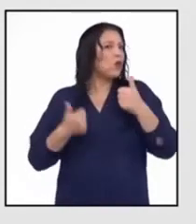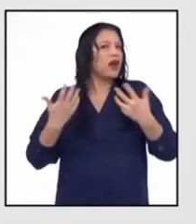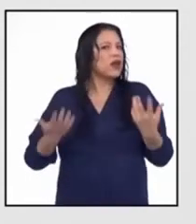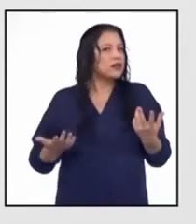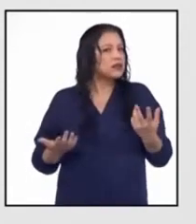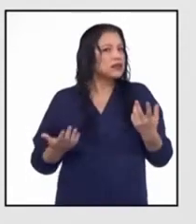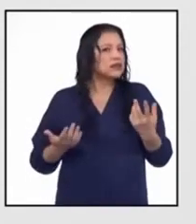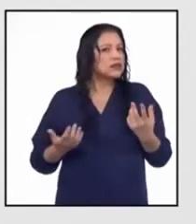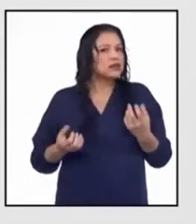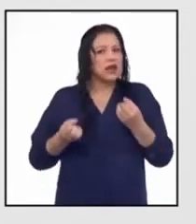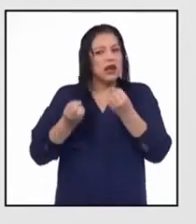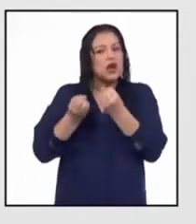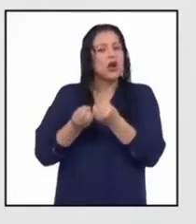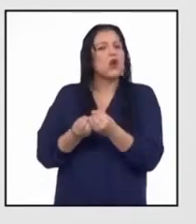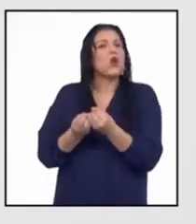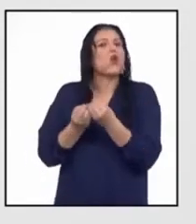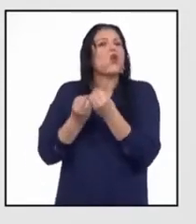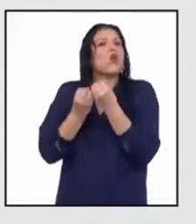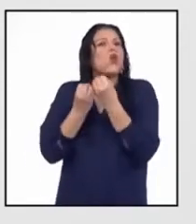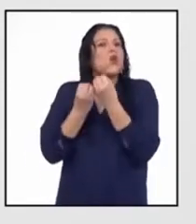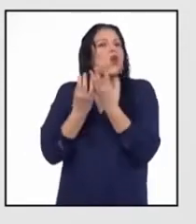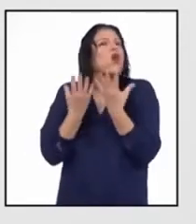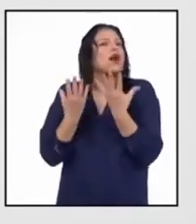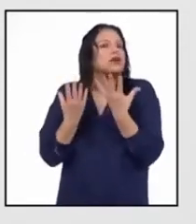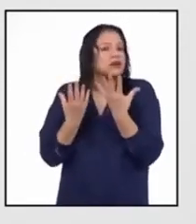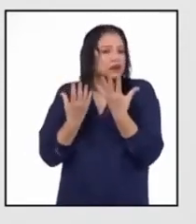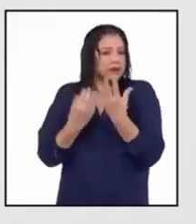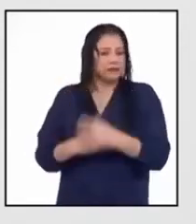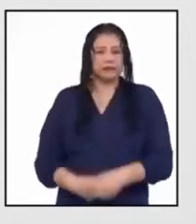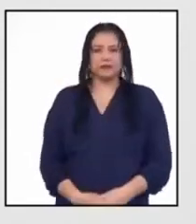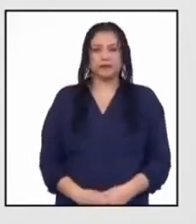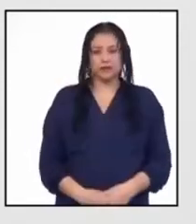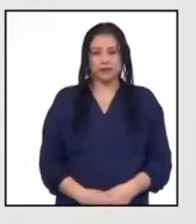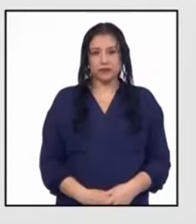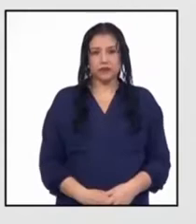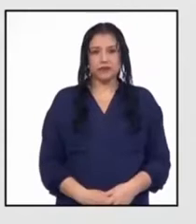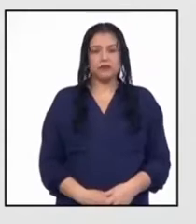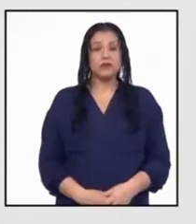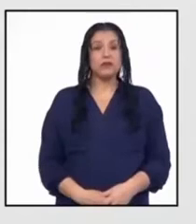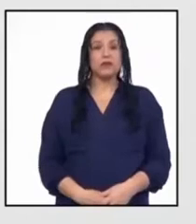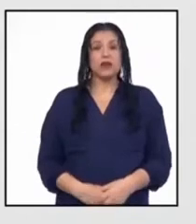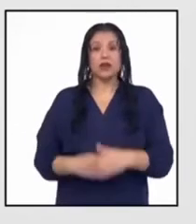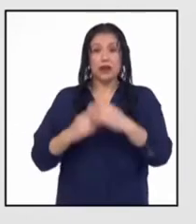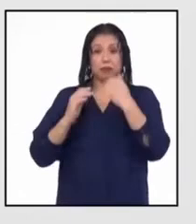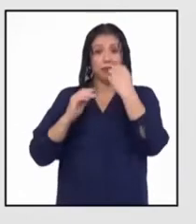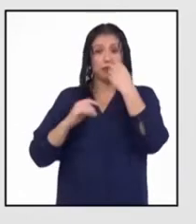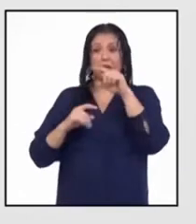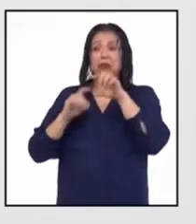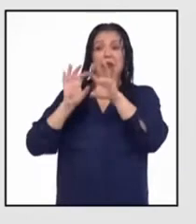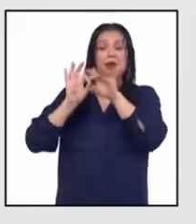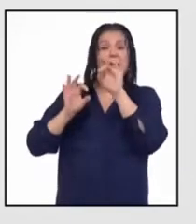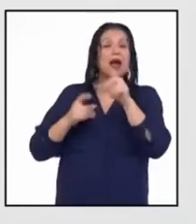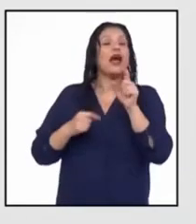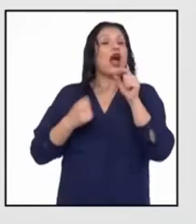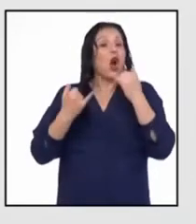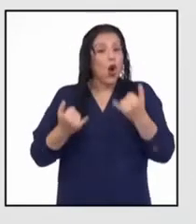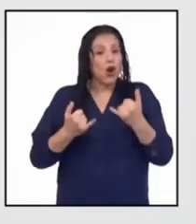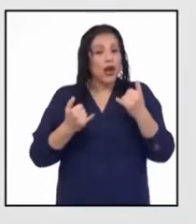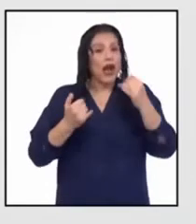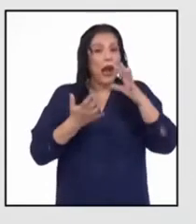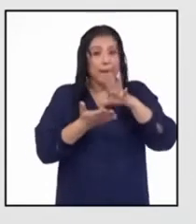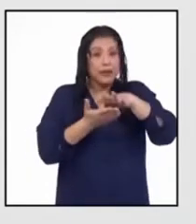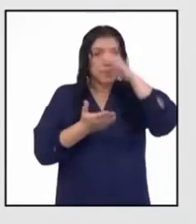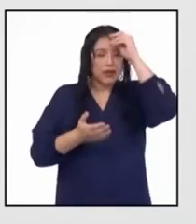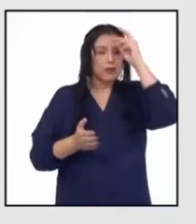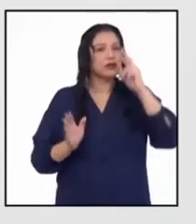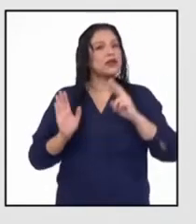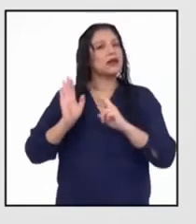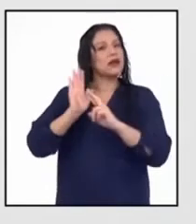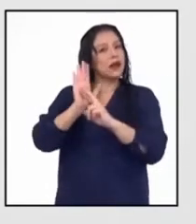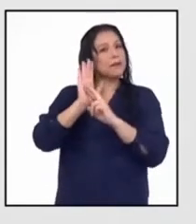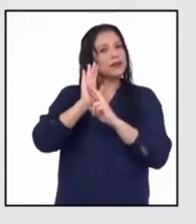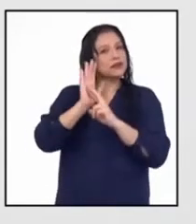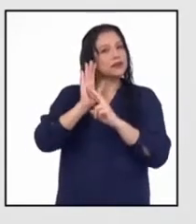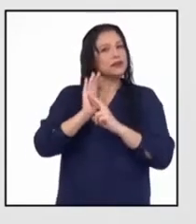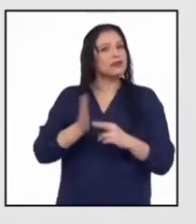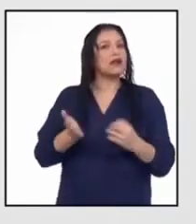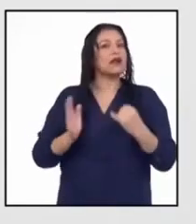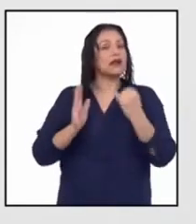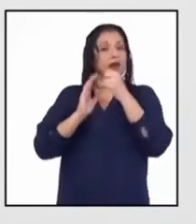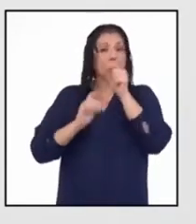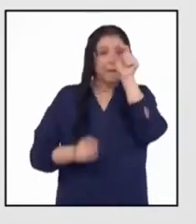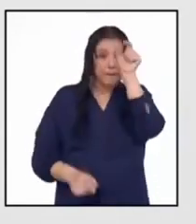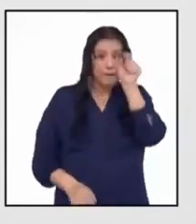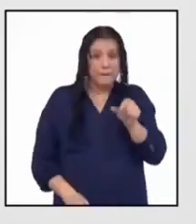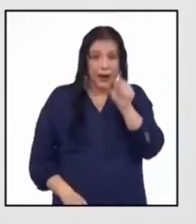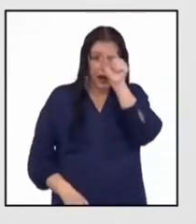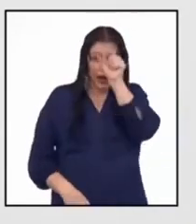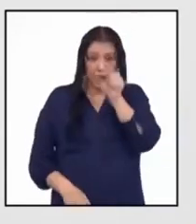variable cuantitativa discreta. Entonces, hoy aprenderemos a representar en gráfico de